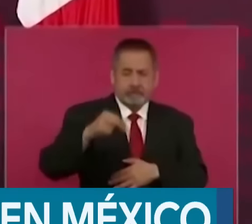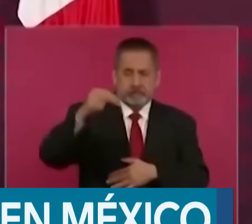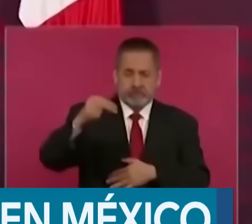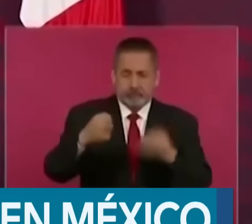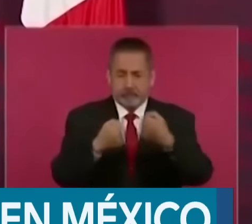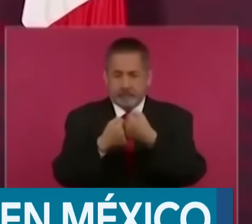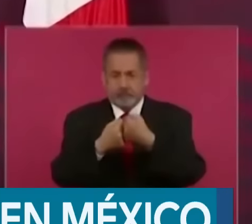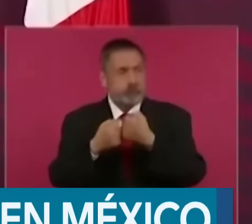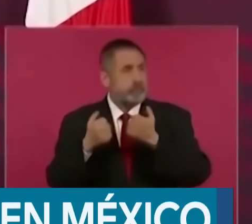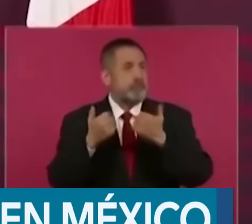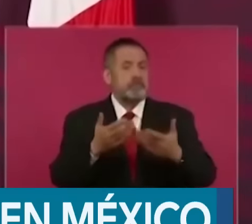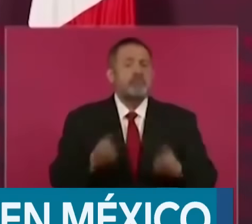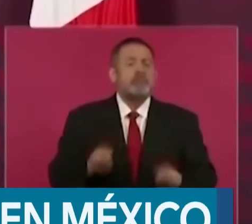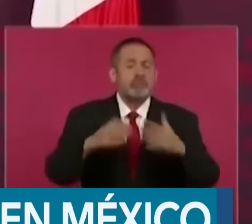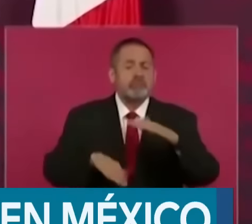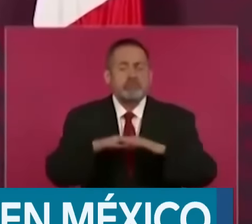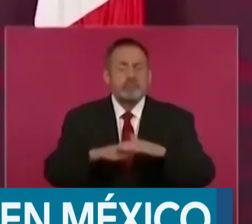a 10.000